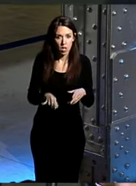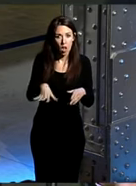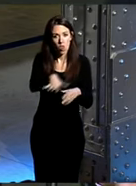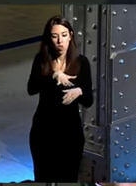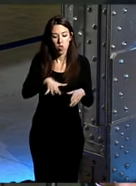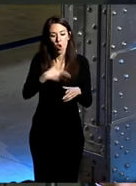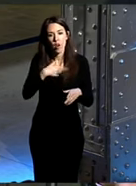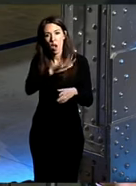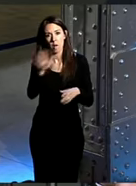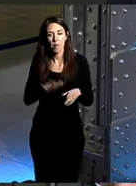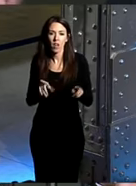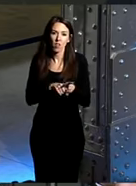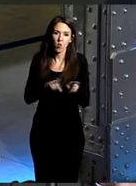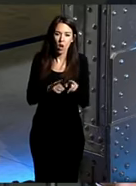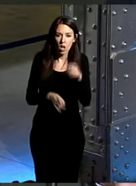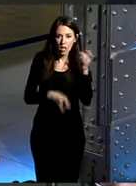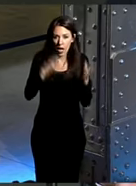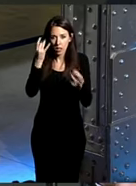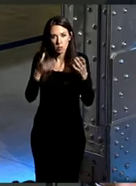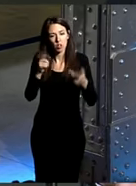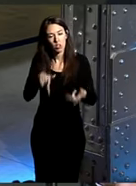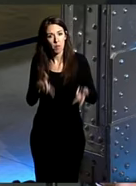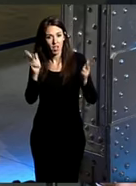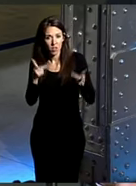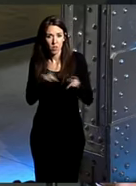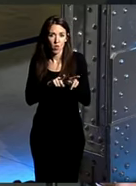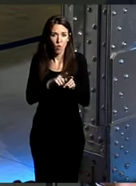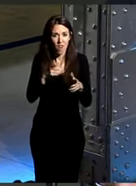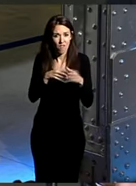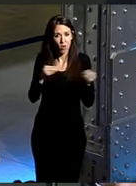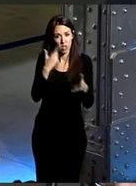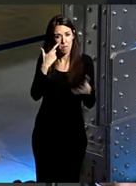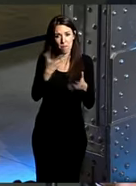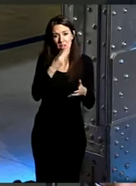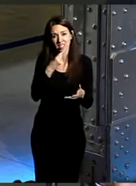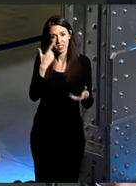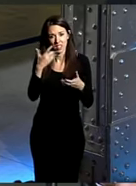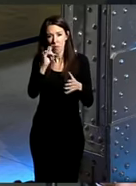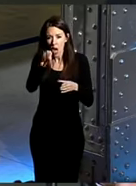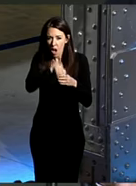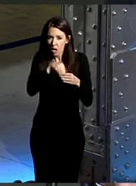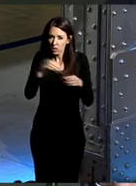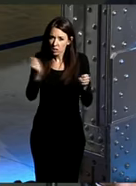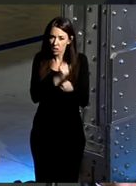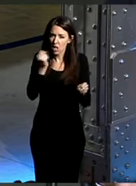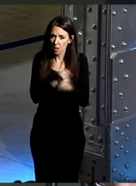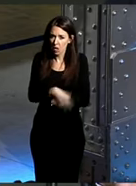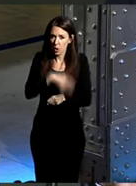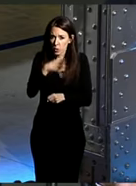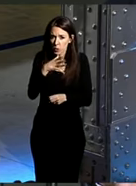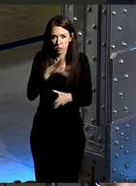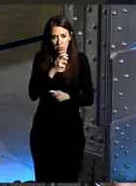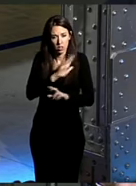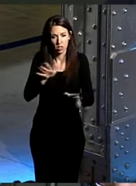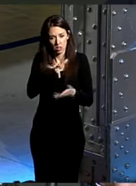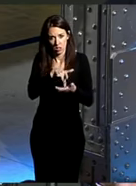un lugar que aparentemente es muy creativo y es muy libre, como es la Facultad de Bellas Artes, pero que tiene un corsé de trabajo absolutamente